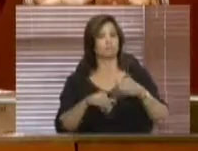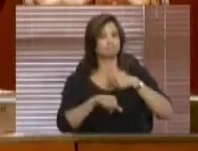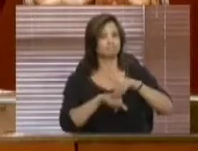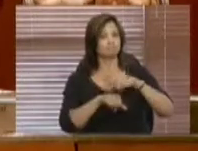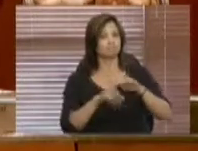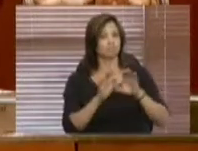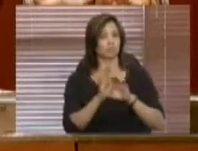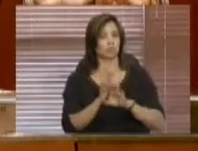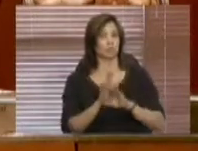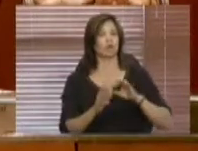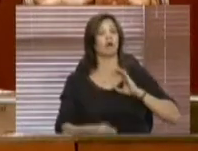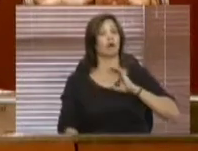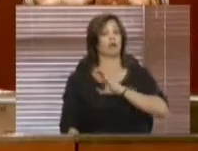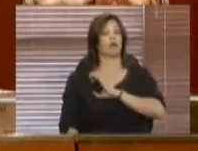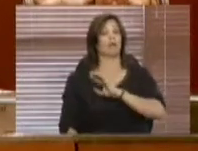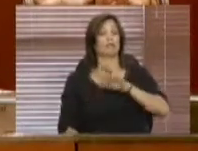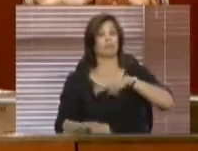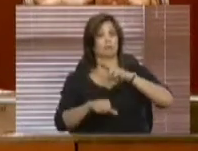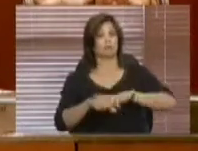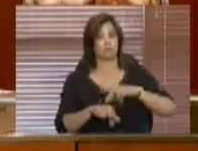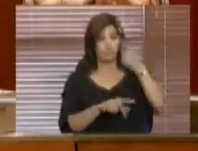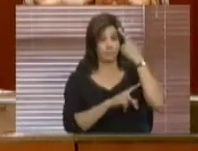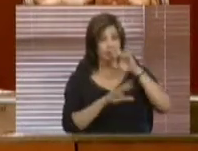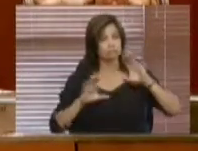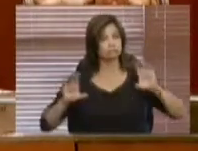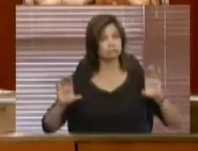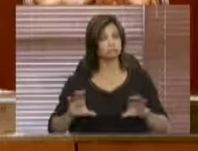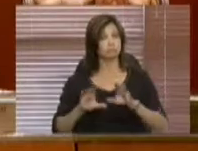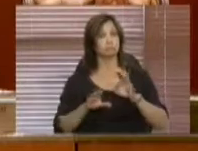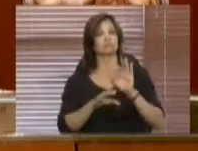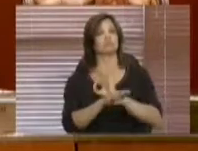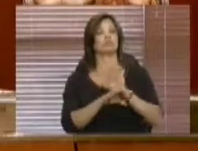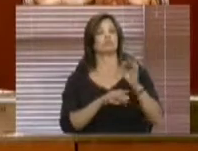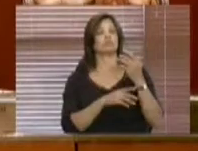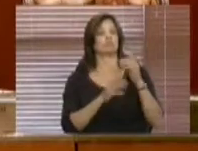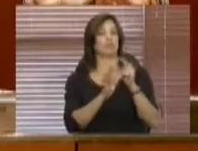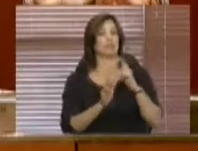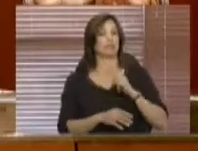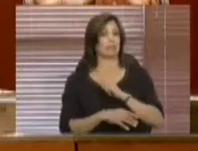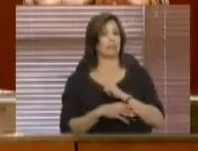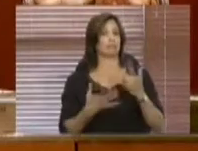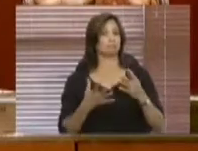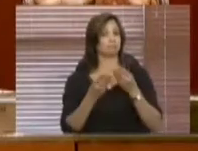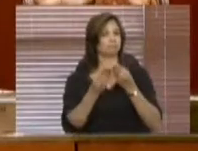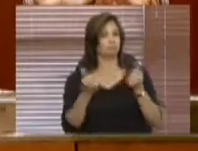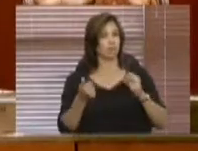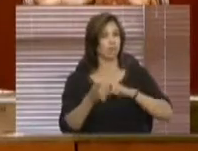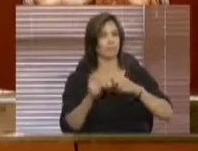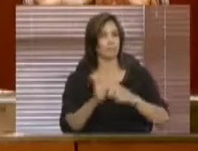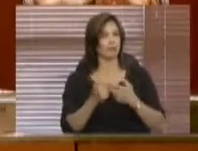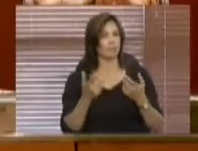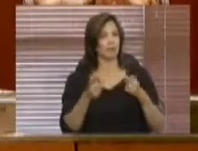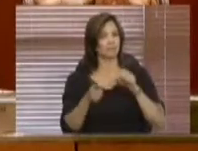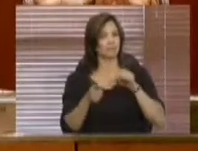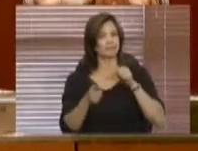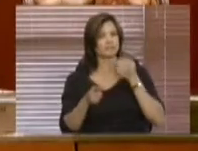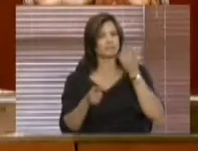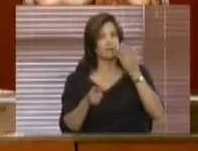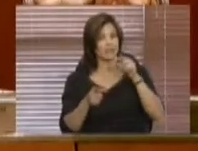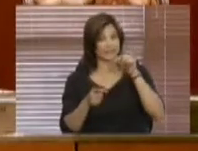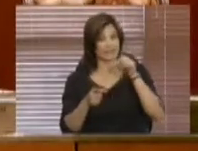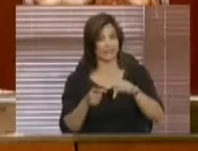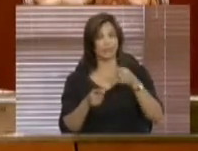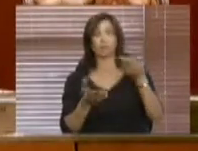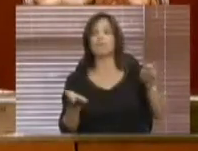al Congreso Nacional para que en el ejercicio de la función legislativa subsane el vacío normativo existente con